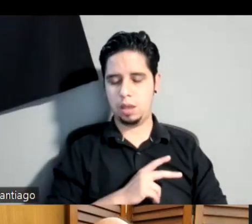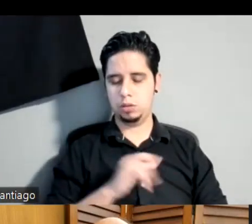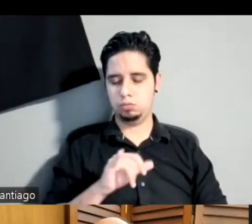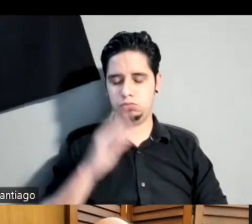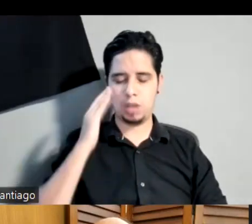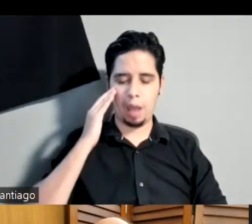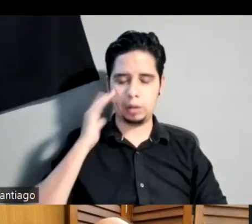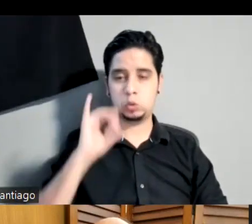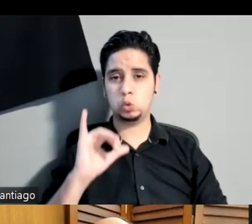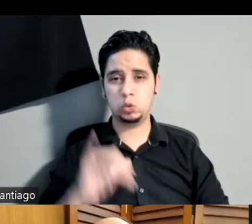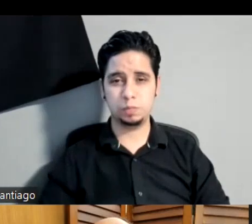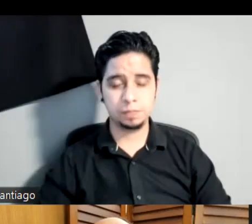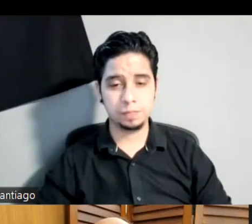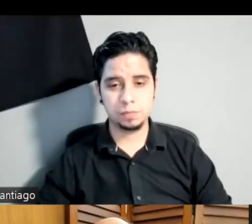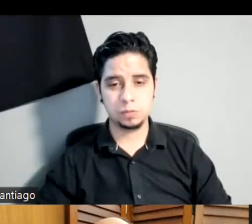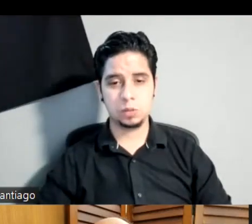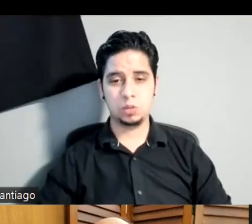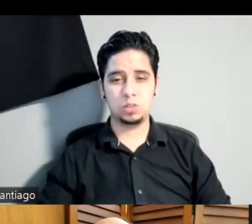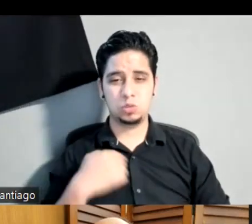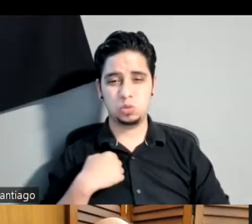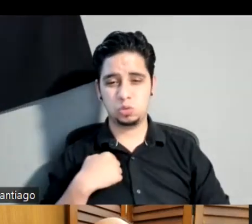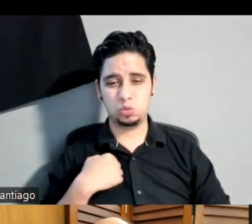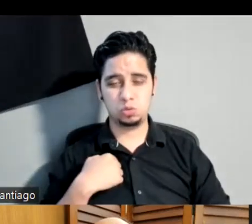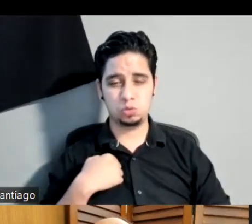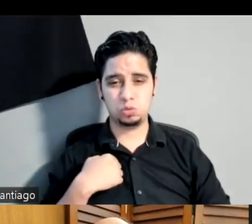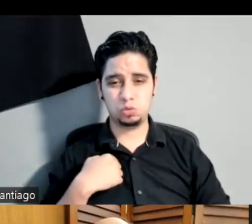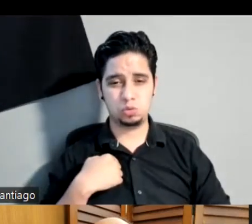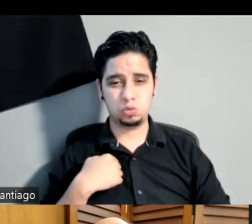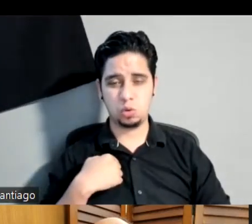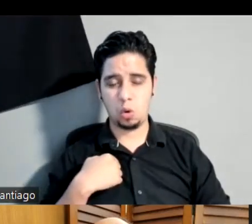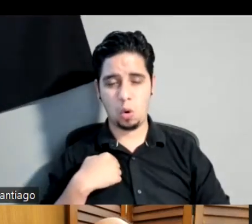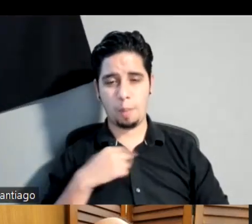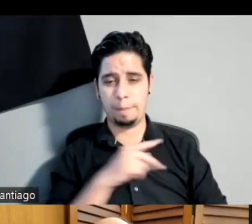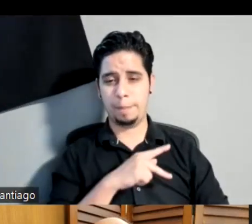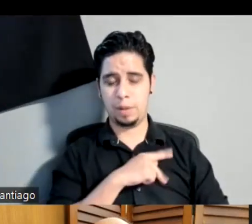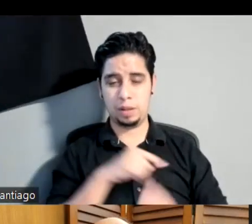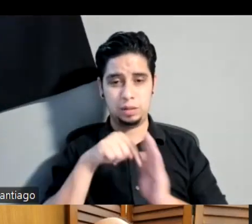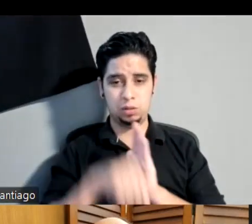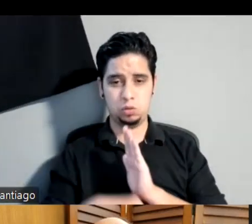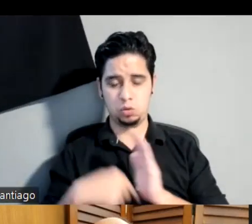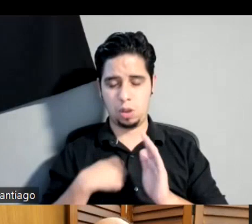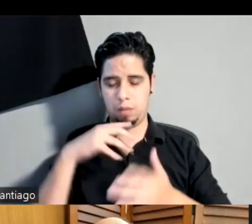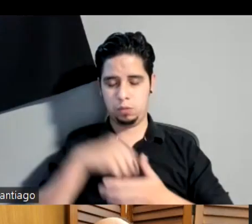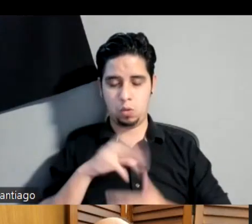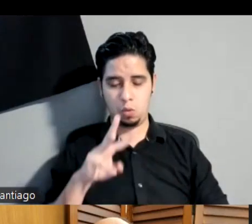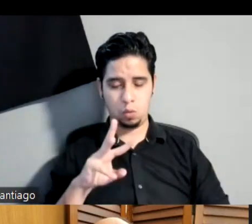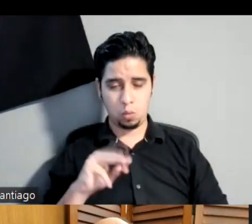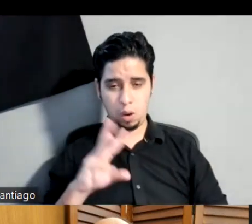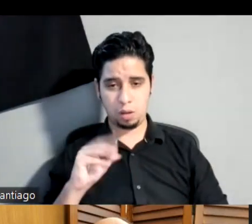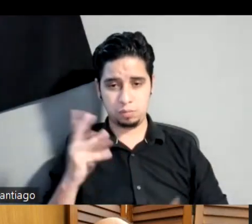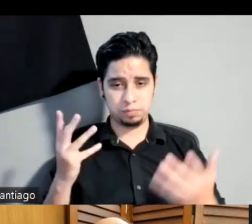Y quedé de repente te entré hasta unos cuestionamientos personales, porque yo decía, wow, me